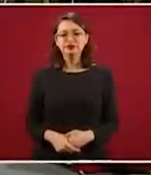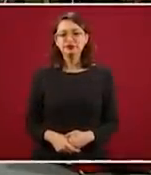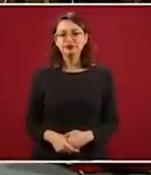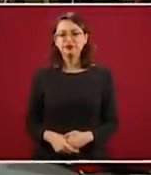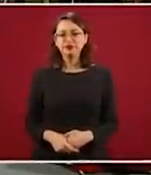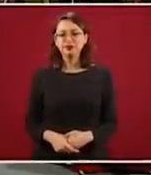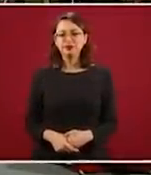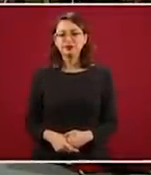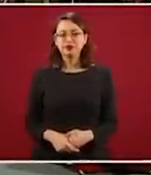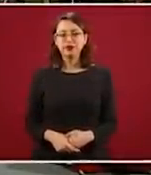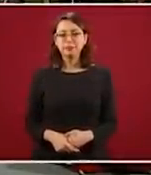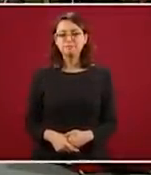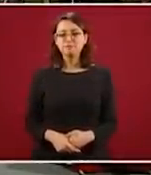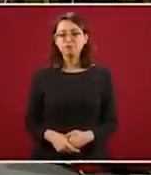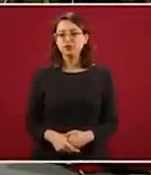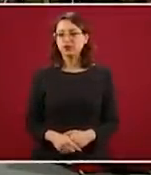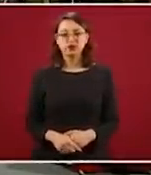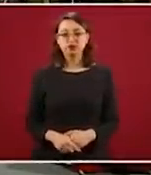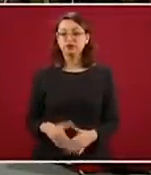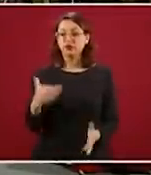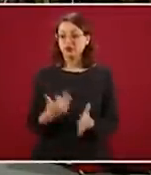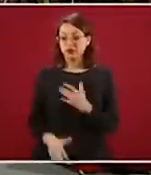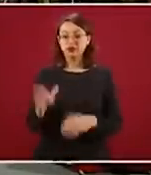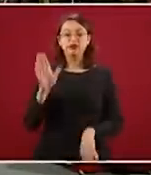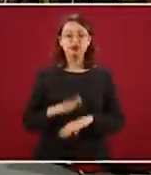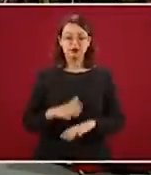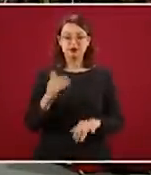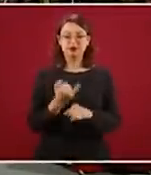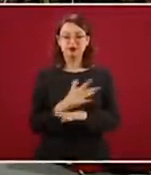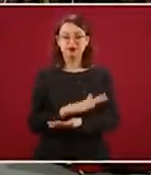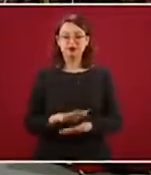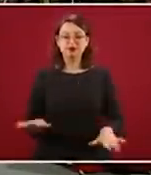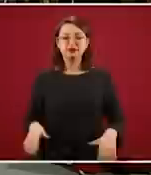Ahora, nada más falta todavía.